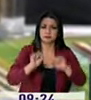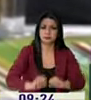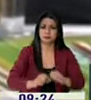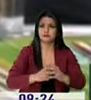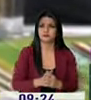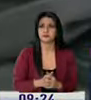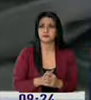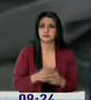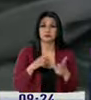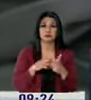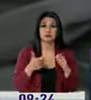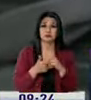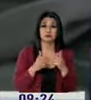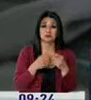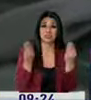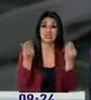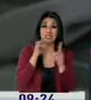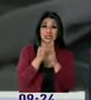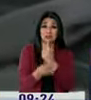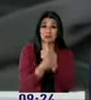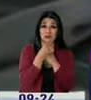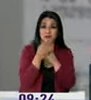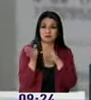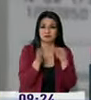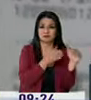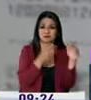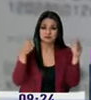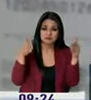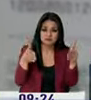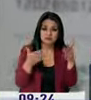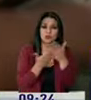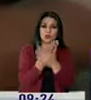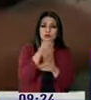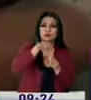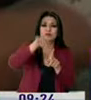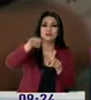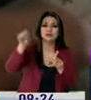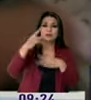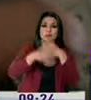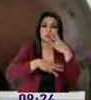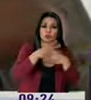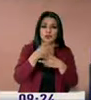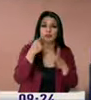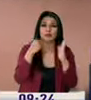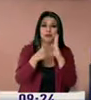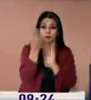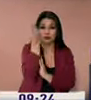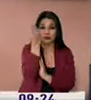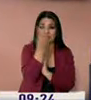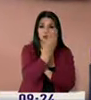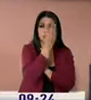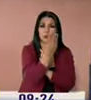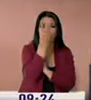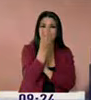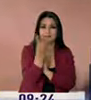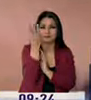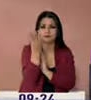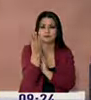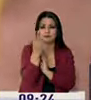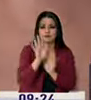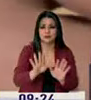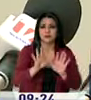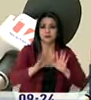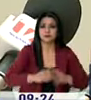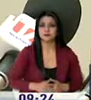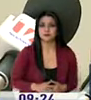en dejar la discusión del dinero electrónico a un lado y alinearse a otros sistemas mundiales, como la criptomoneda, que básicamente es una